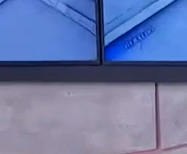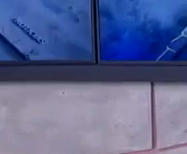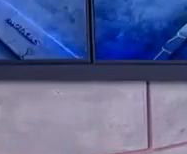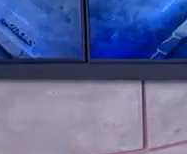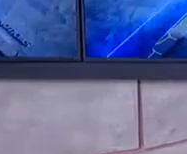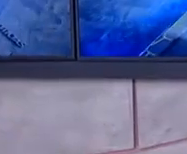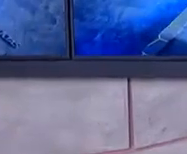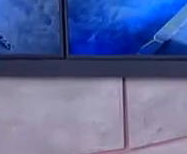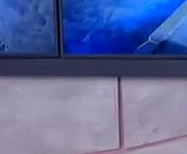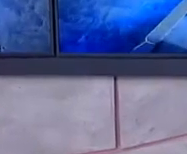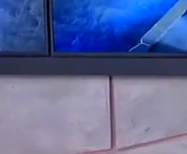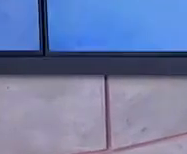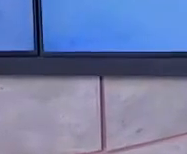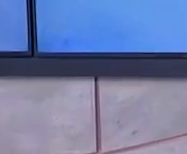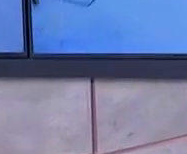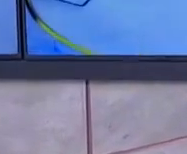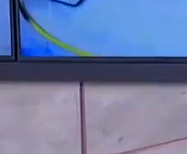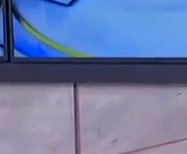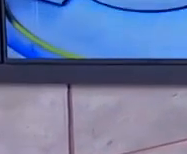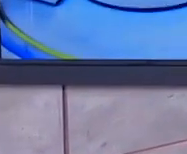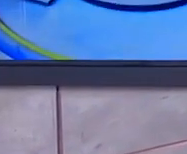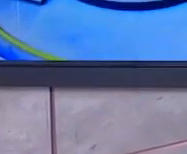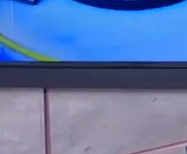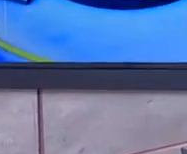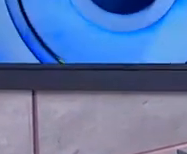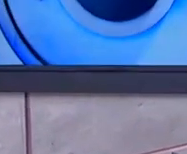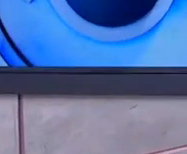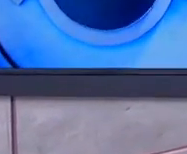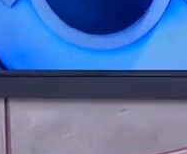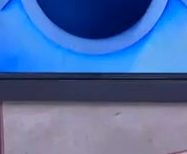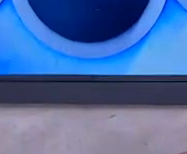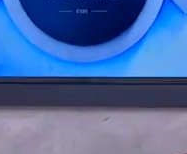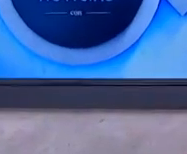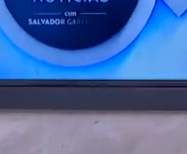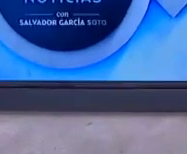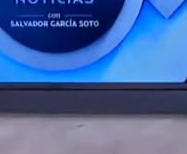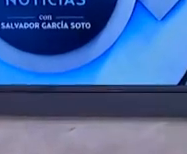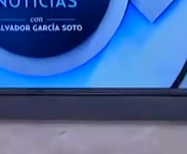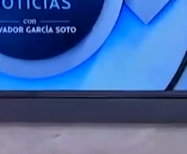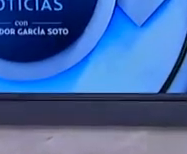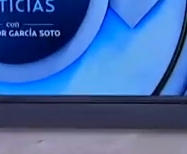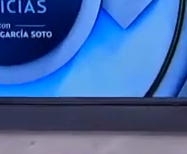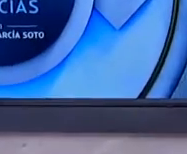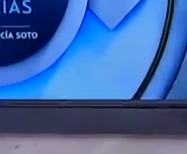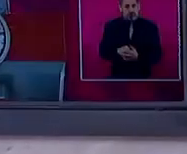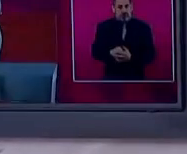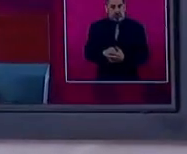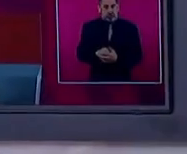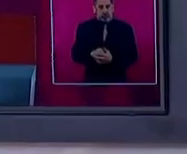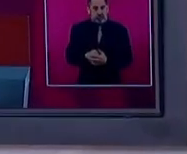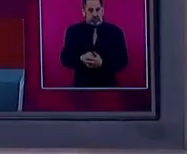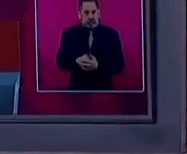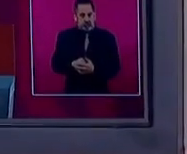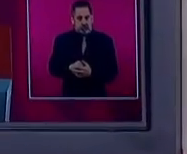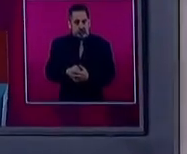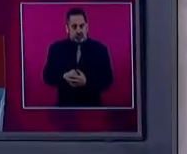En otro tema le platico, por segundo día consecutivo, el presidente López Obrador se lanzó fuerte en contra del Poder Judicial. Acusó a los integrantes